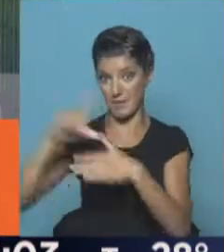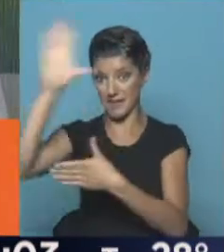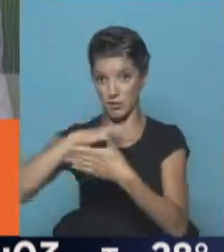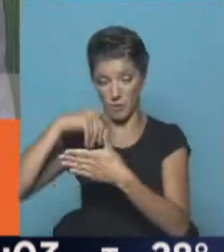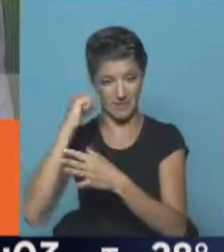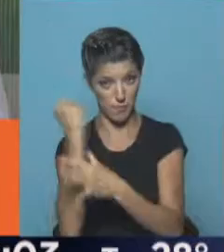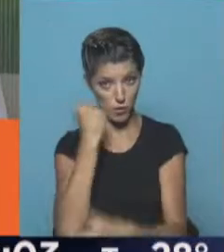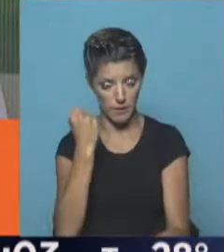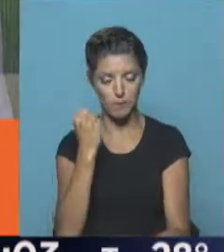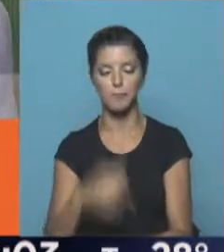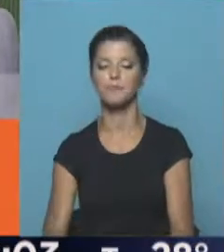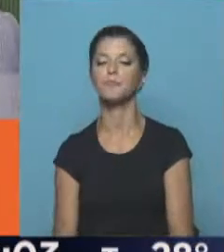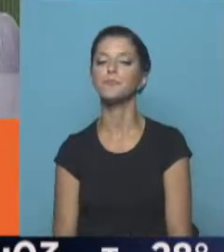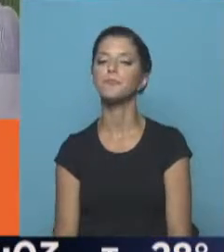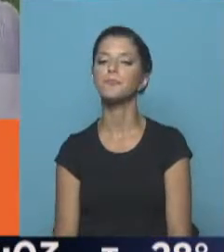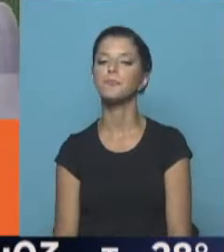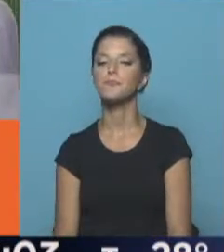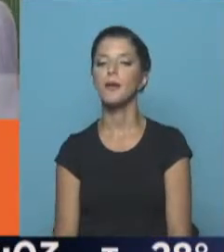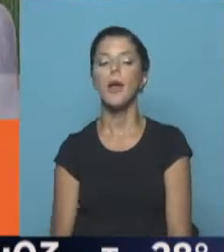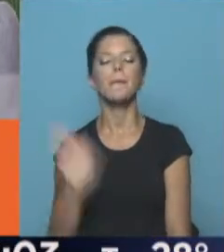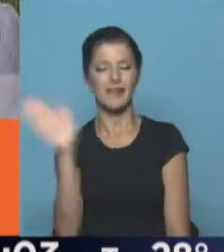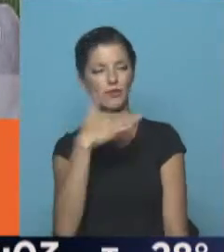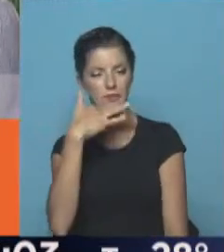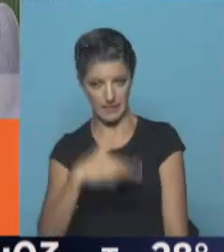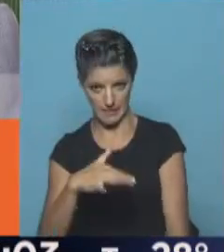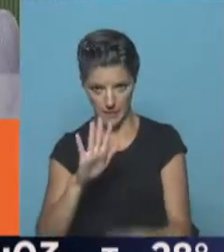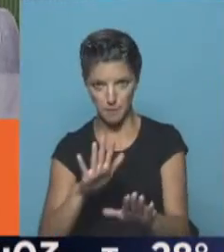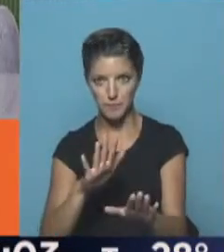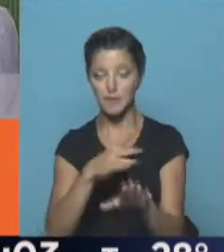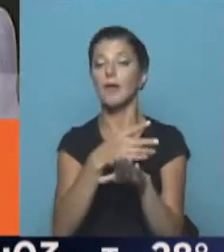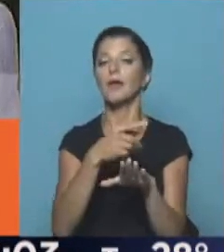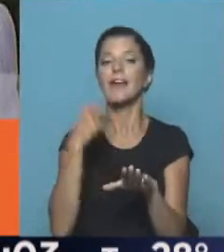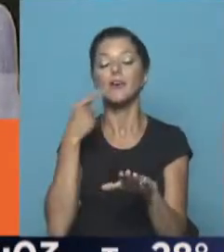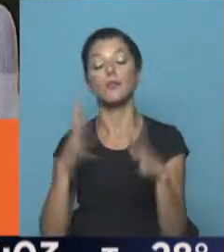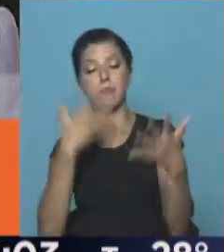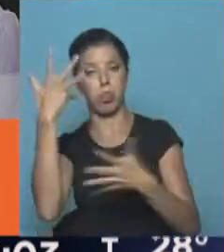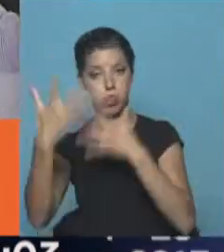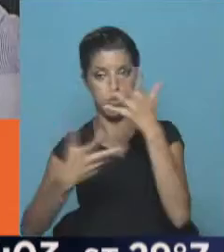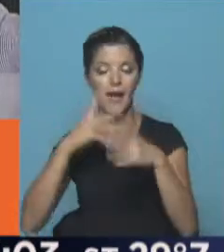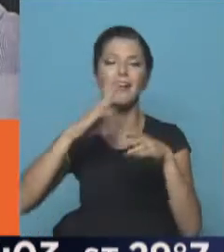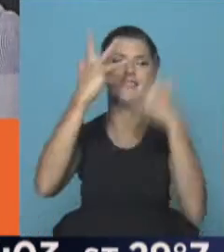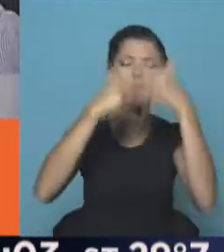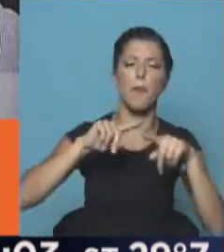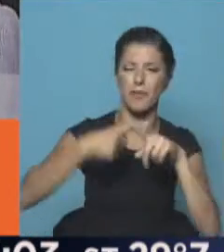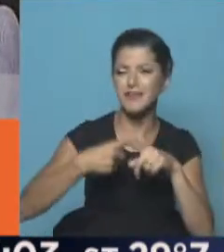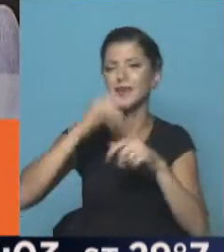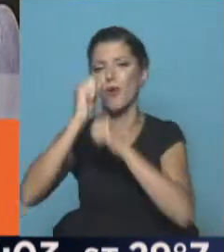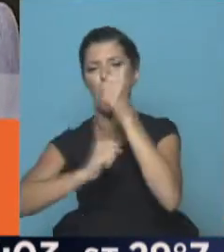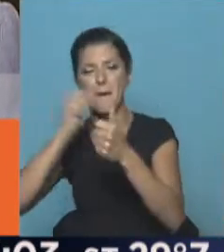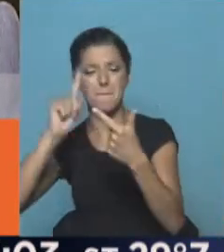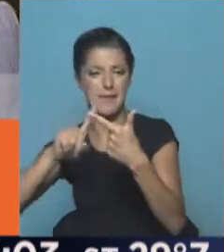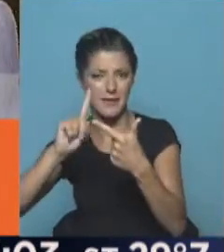esta semana por ejemplo para que se entienda que todo esto está como entreverado en el sistema político la empresa